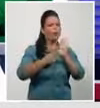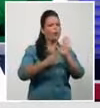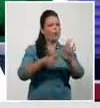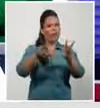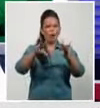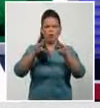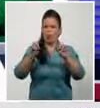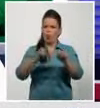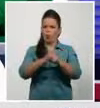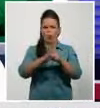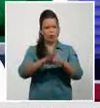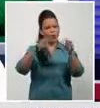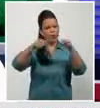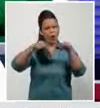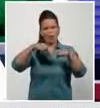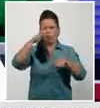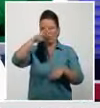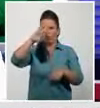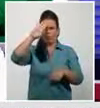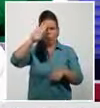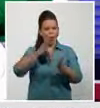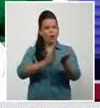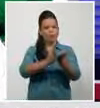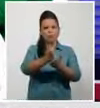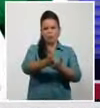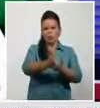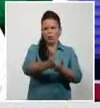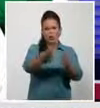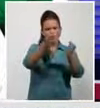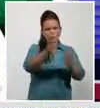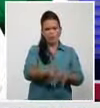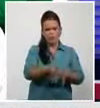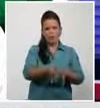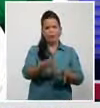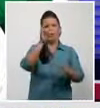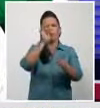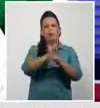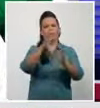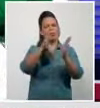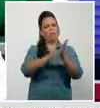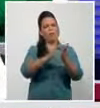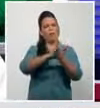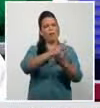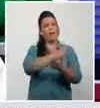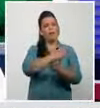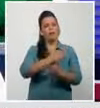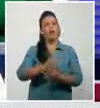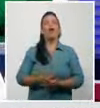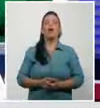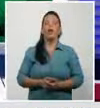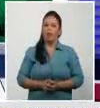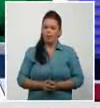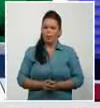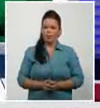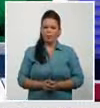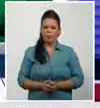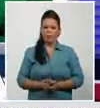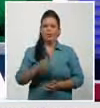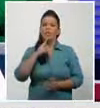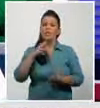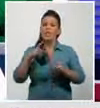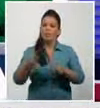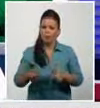nueva cepa circulando en nuestro país. Que además, reitero, esta nueva cepa